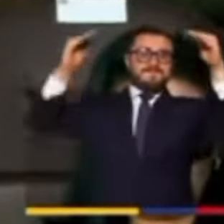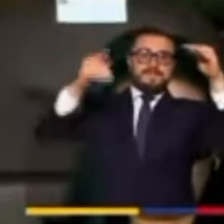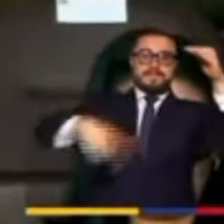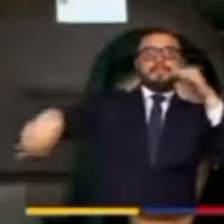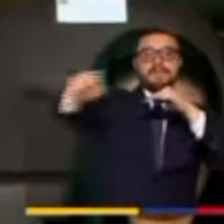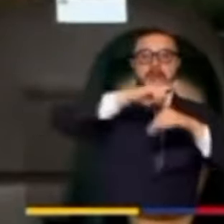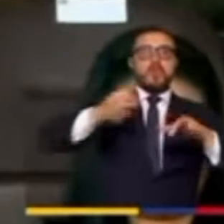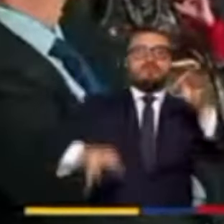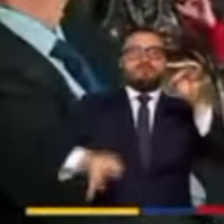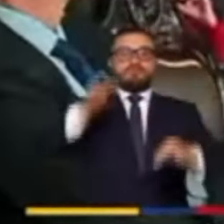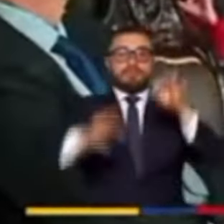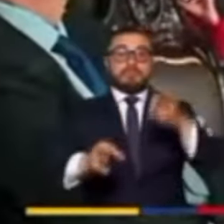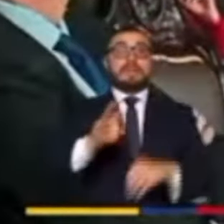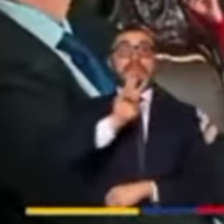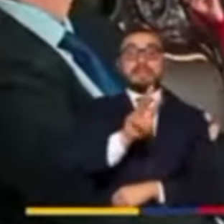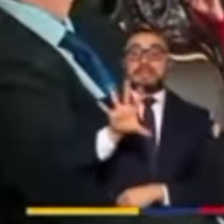Corte Suprema de Justicia.